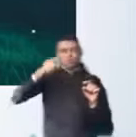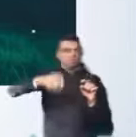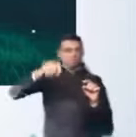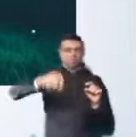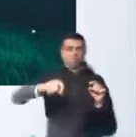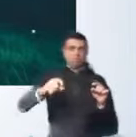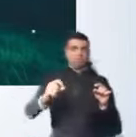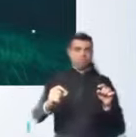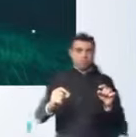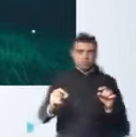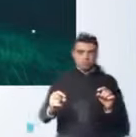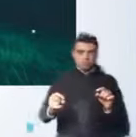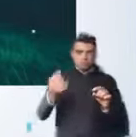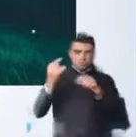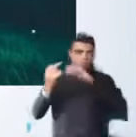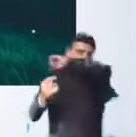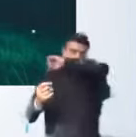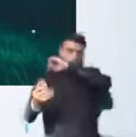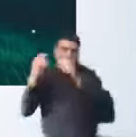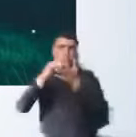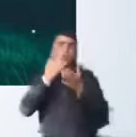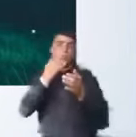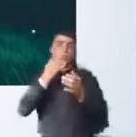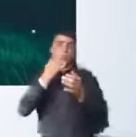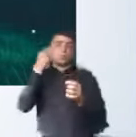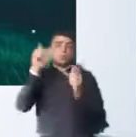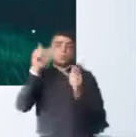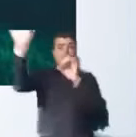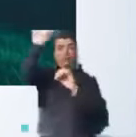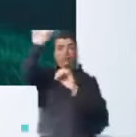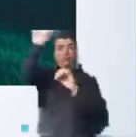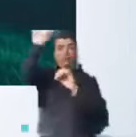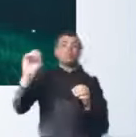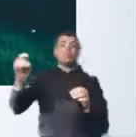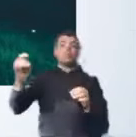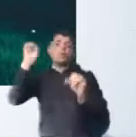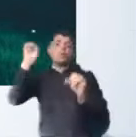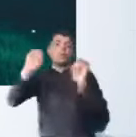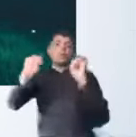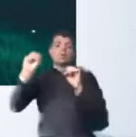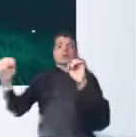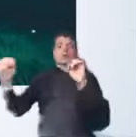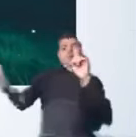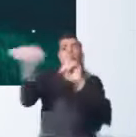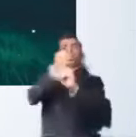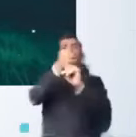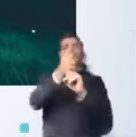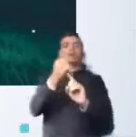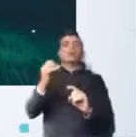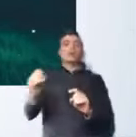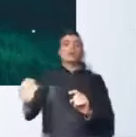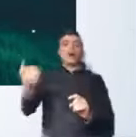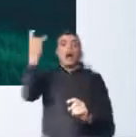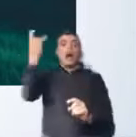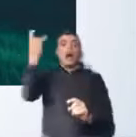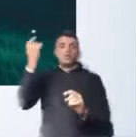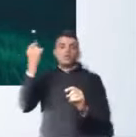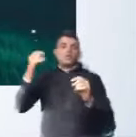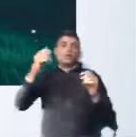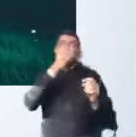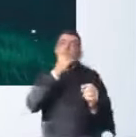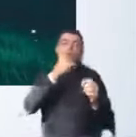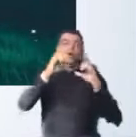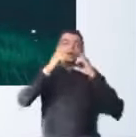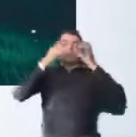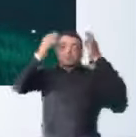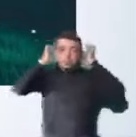tipo de situaciones en los países, y es encontrar que en los almacenes no hay tapabocas, no